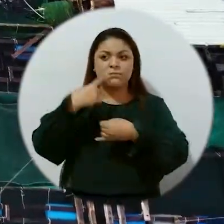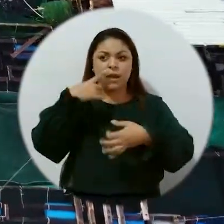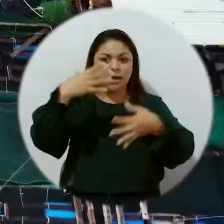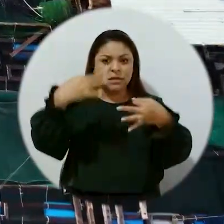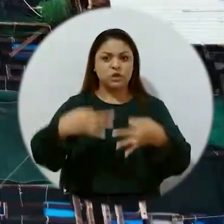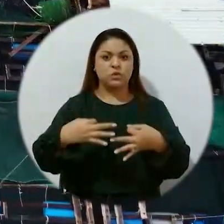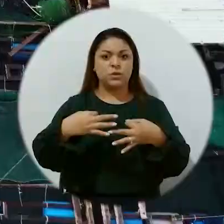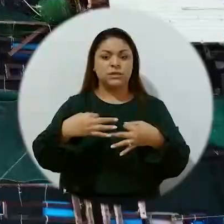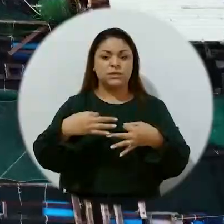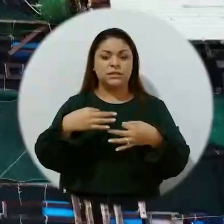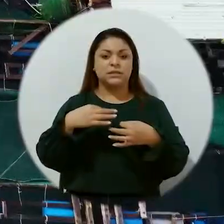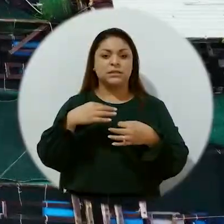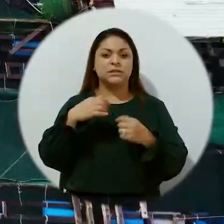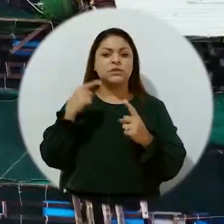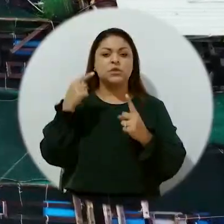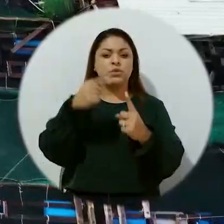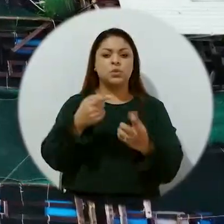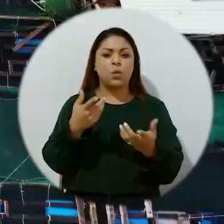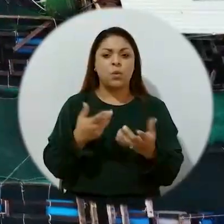dentro